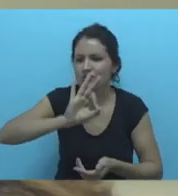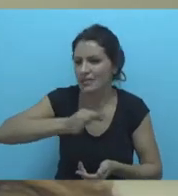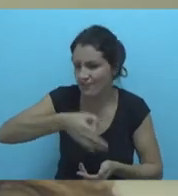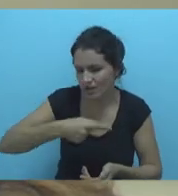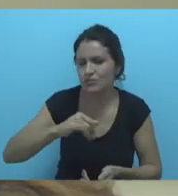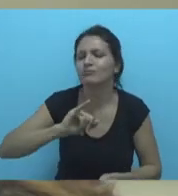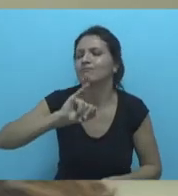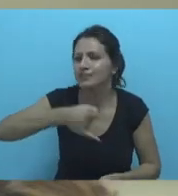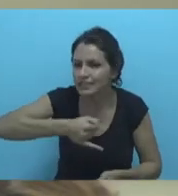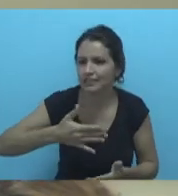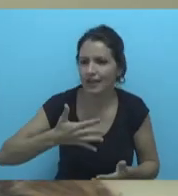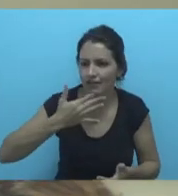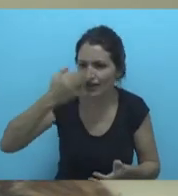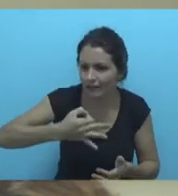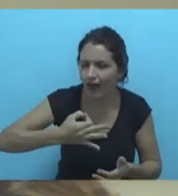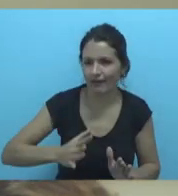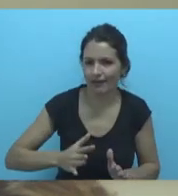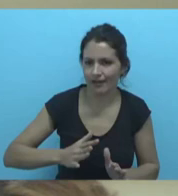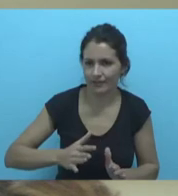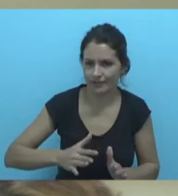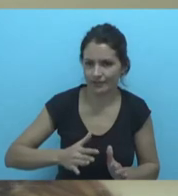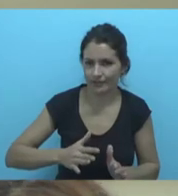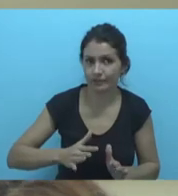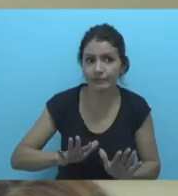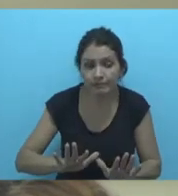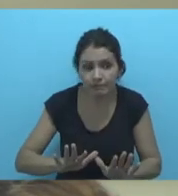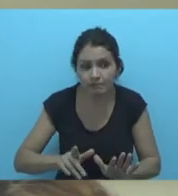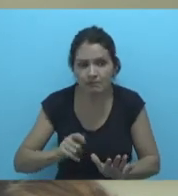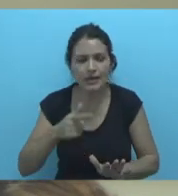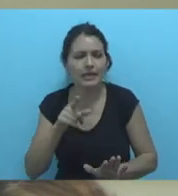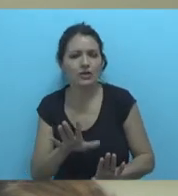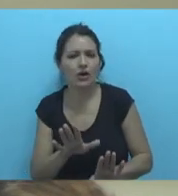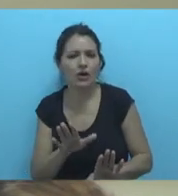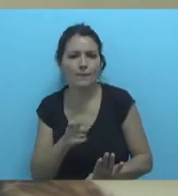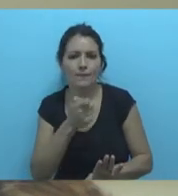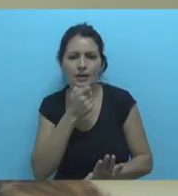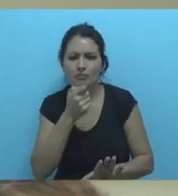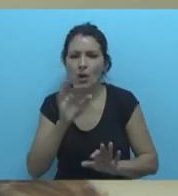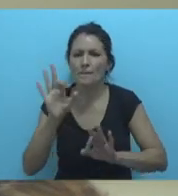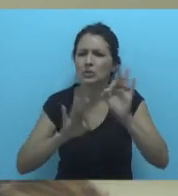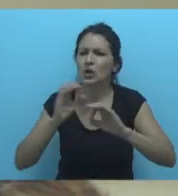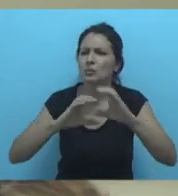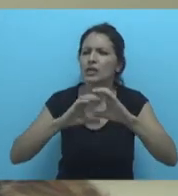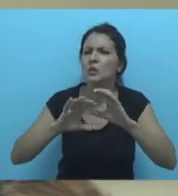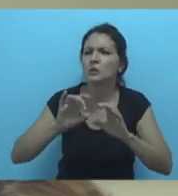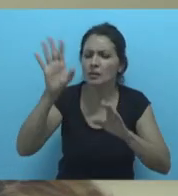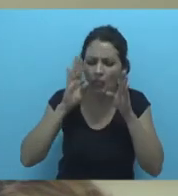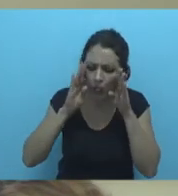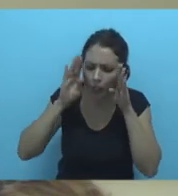lo reivindicamos. Ahora, con este ánimo de que un proyecto de comunicación sea solamente